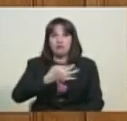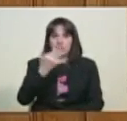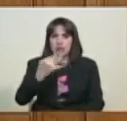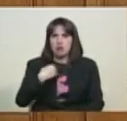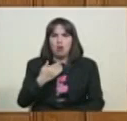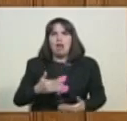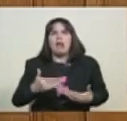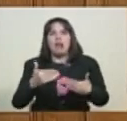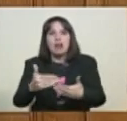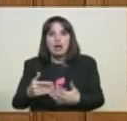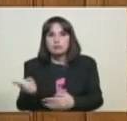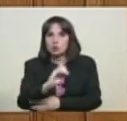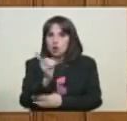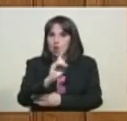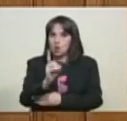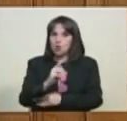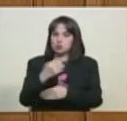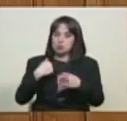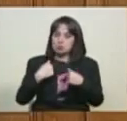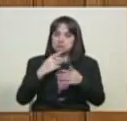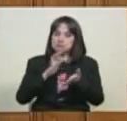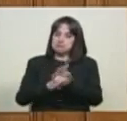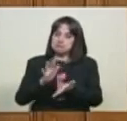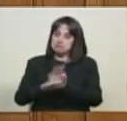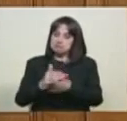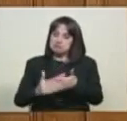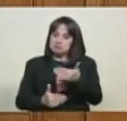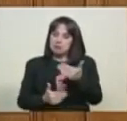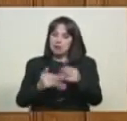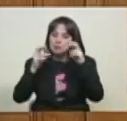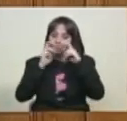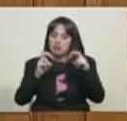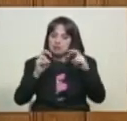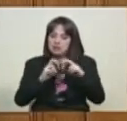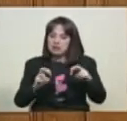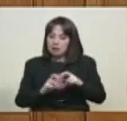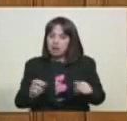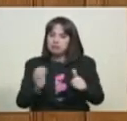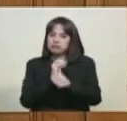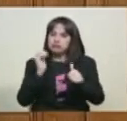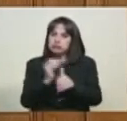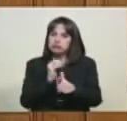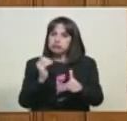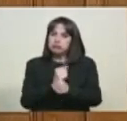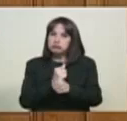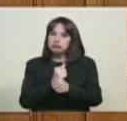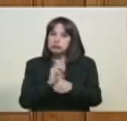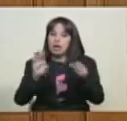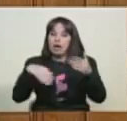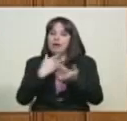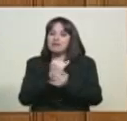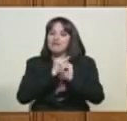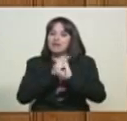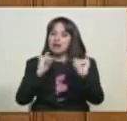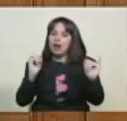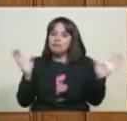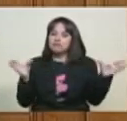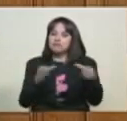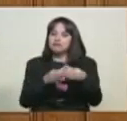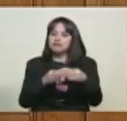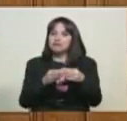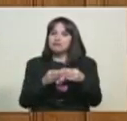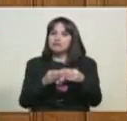querido apresurarme, yo quiero ir como queremos ir, señor fiscal general, como queremos ir,